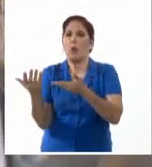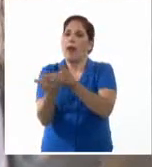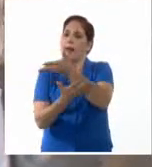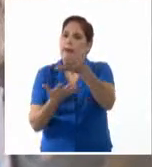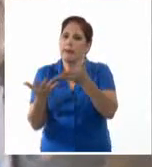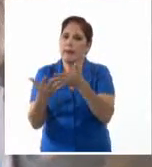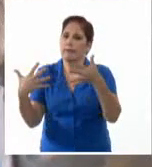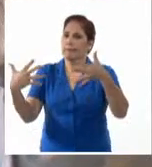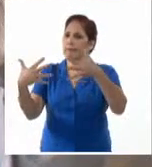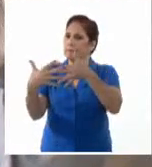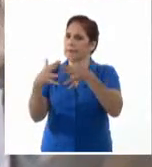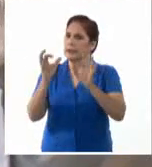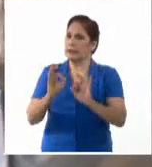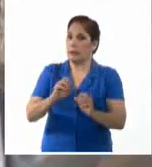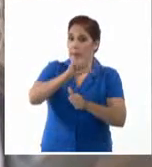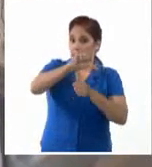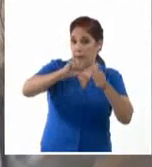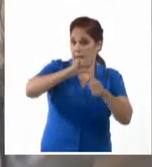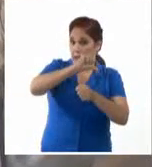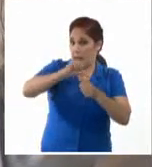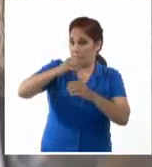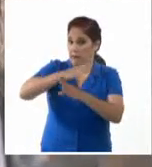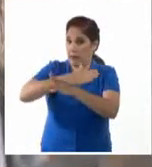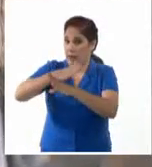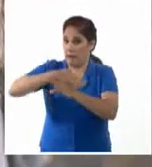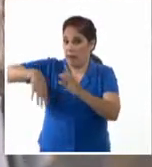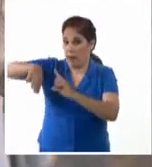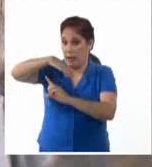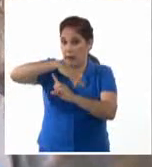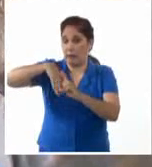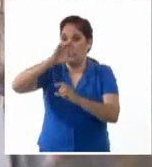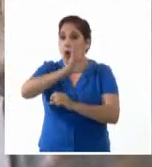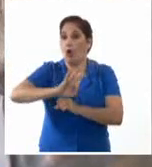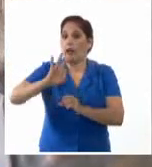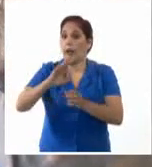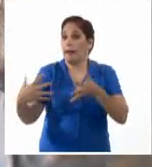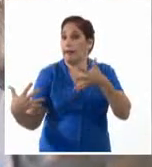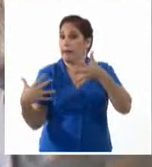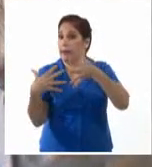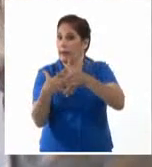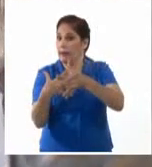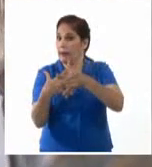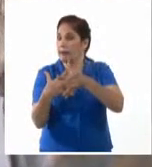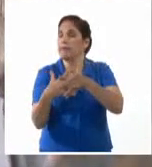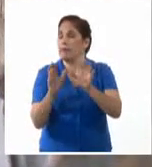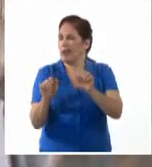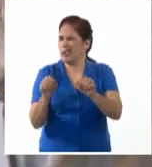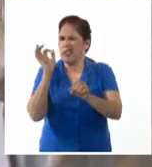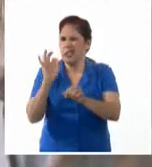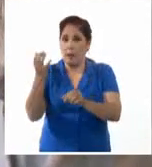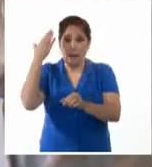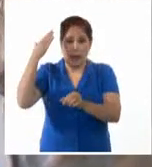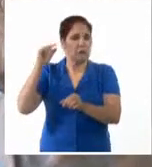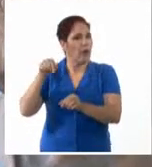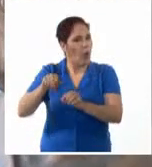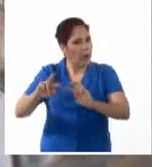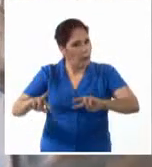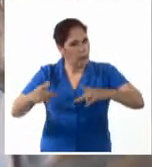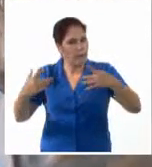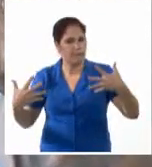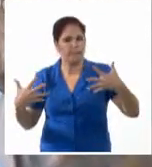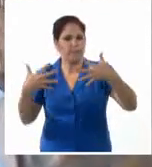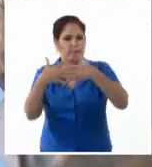siempre existió entre esta región oriental y el resto del Caribe en algún momento se